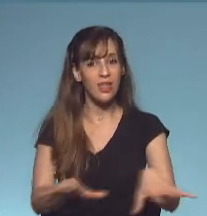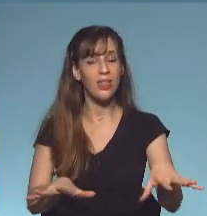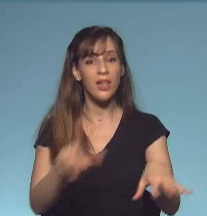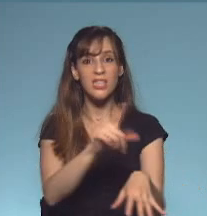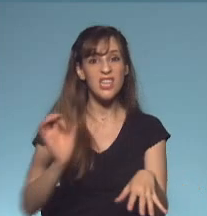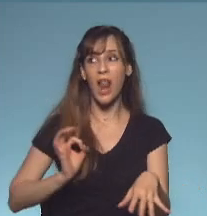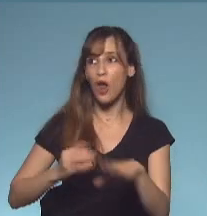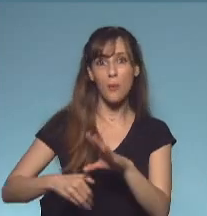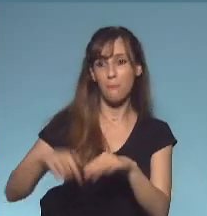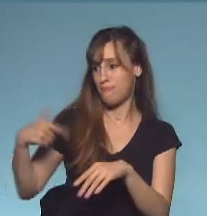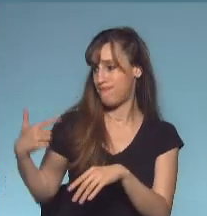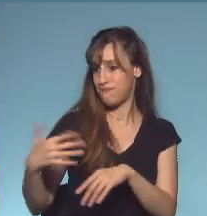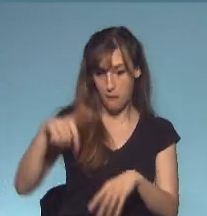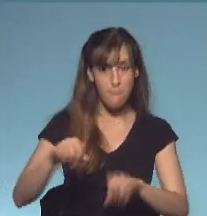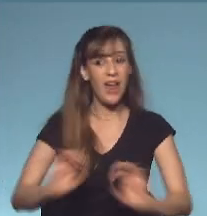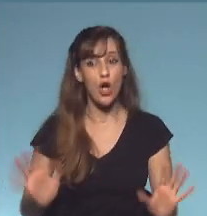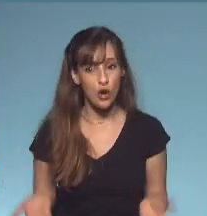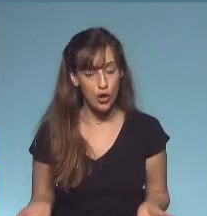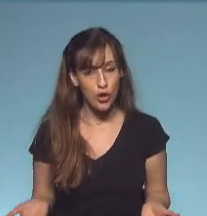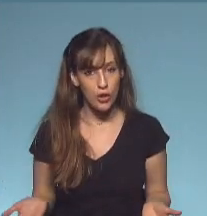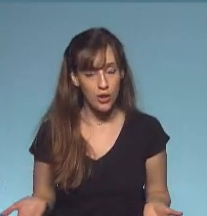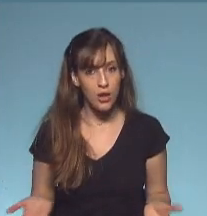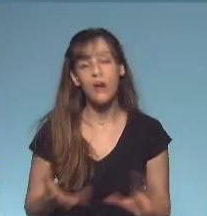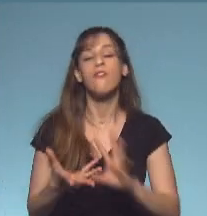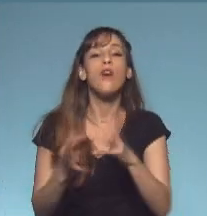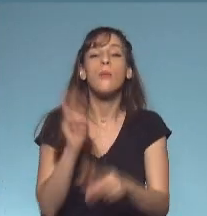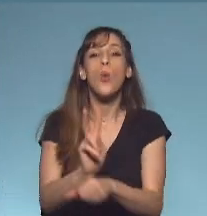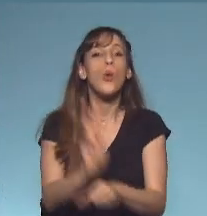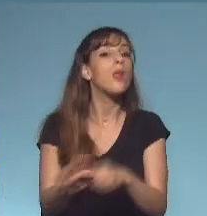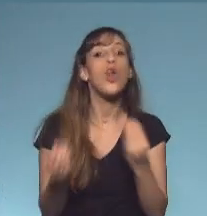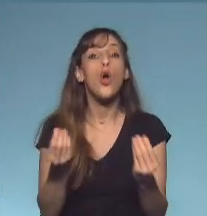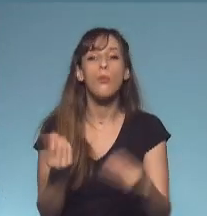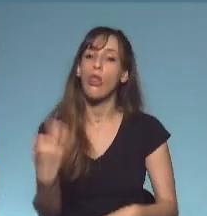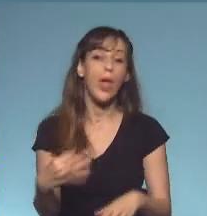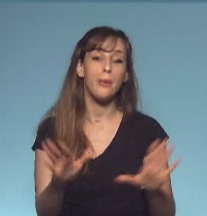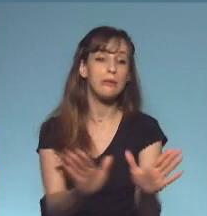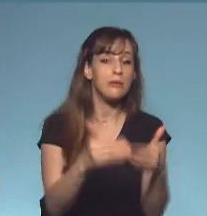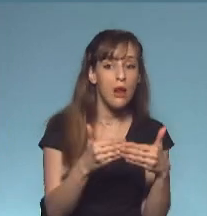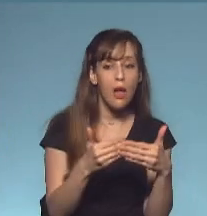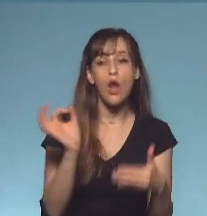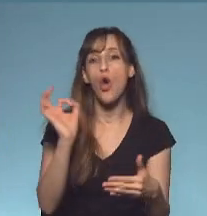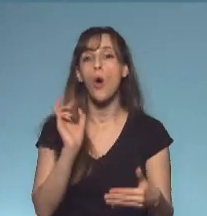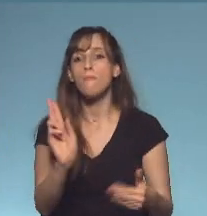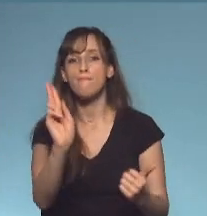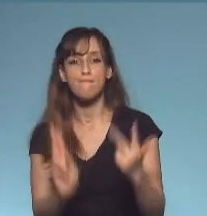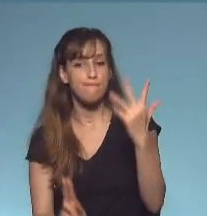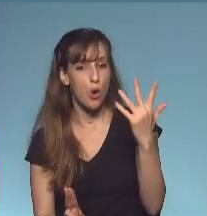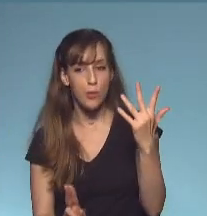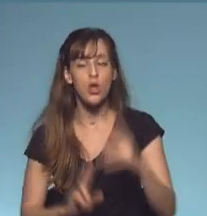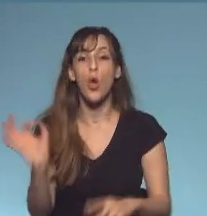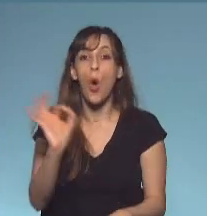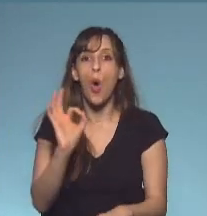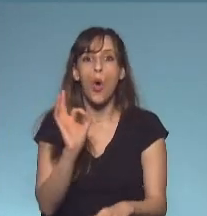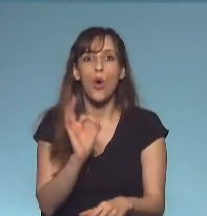años. La forma de cuidarse es restringir ciertas cosas, por doloroso que sea, y tomar medidas de